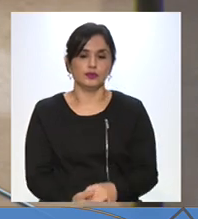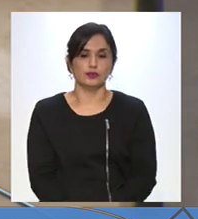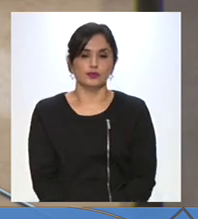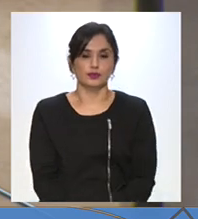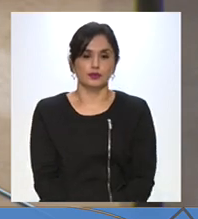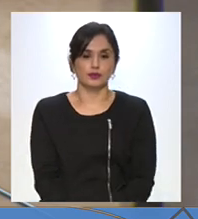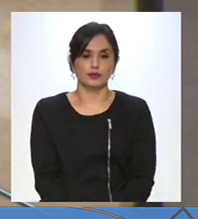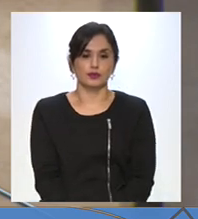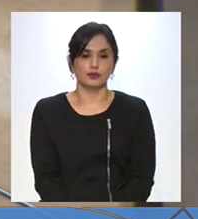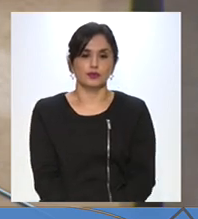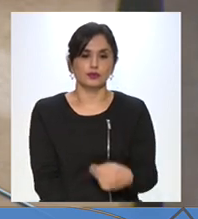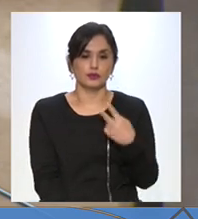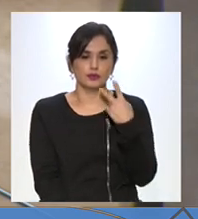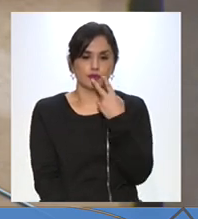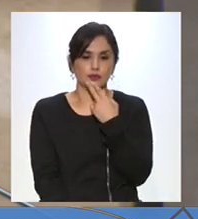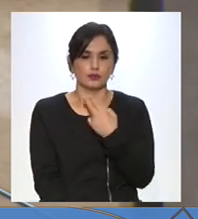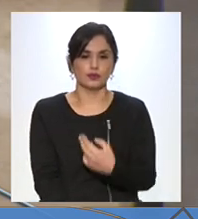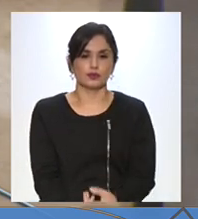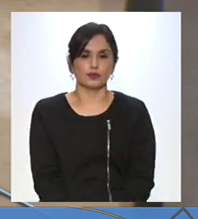manera...